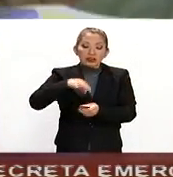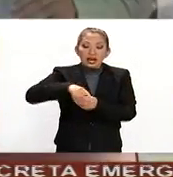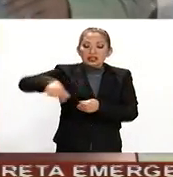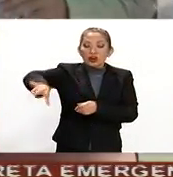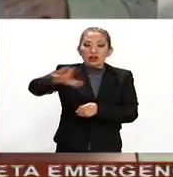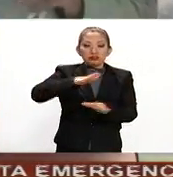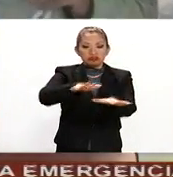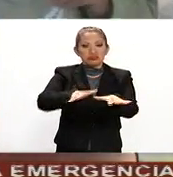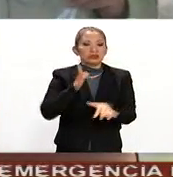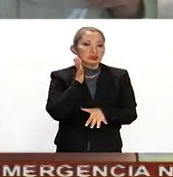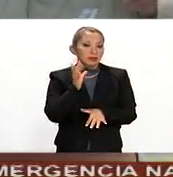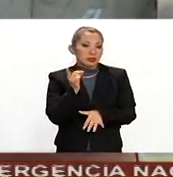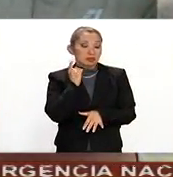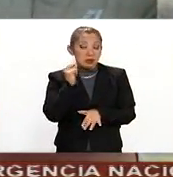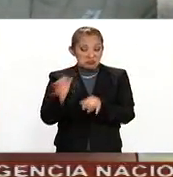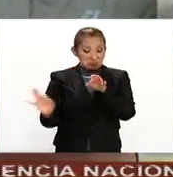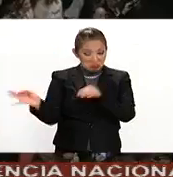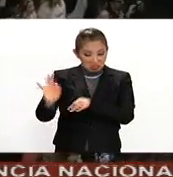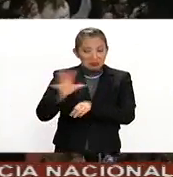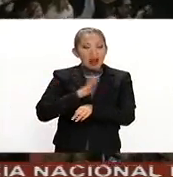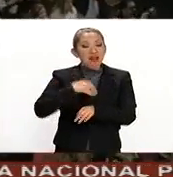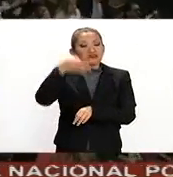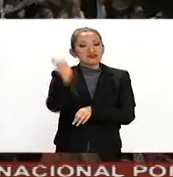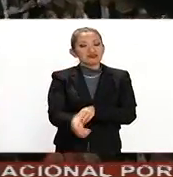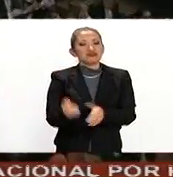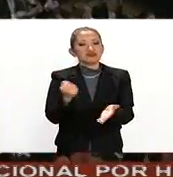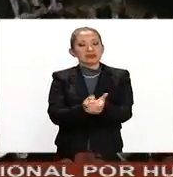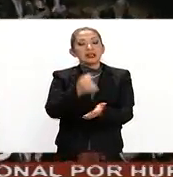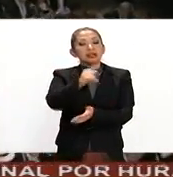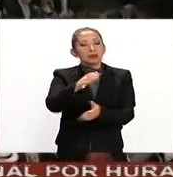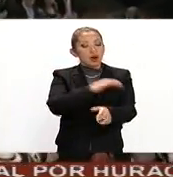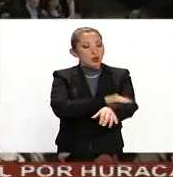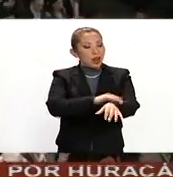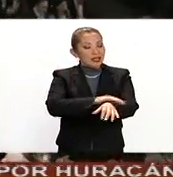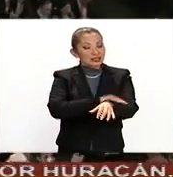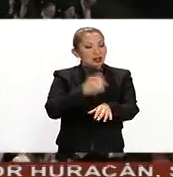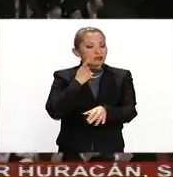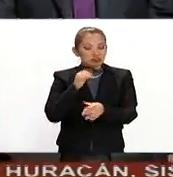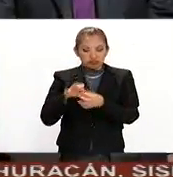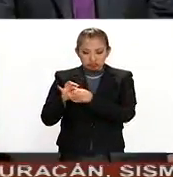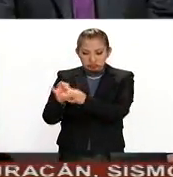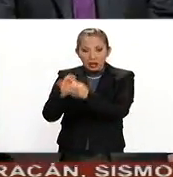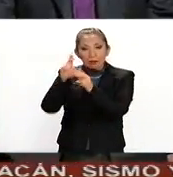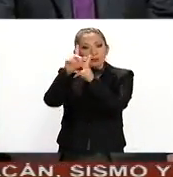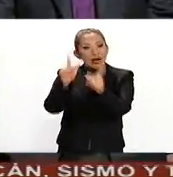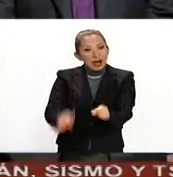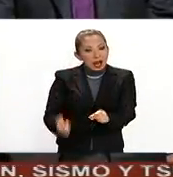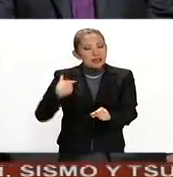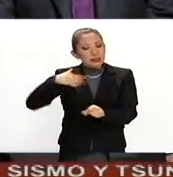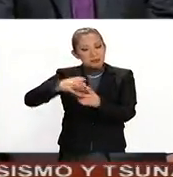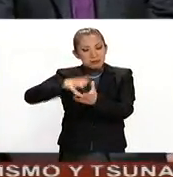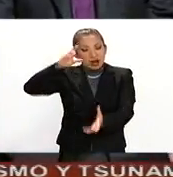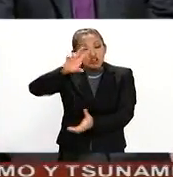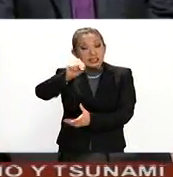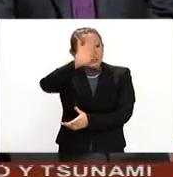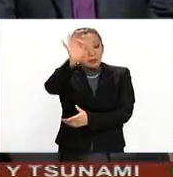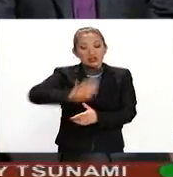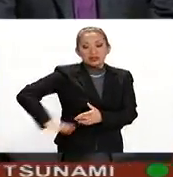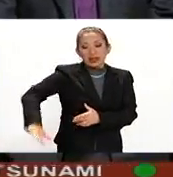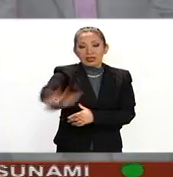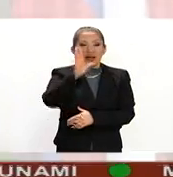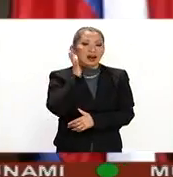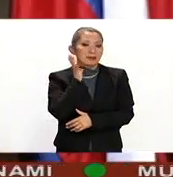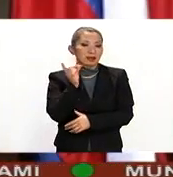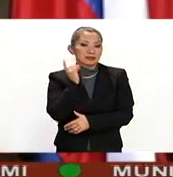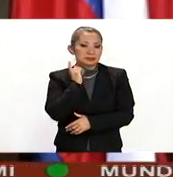del Parlamento, donde hay gran posibilidad de que sea aprobada, pues la coalición legislativa Unidad por la Paz domina el 80% de la